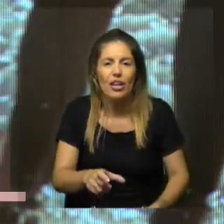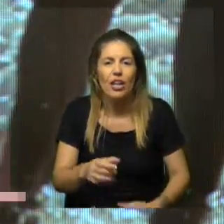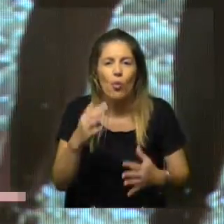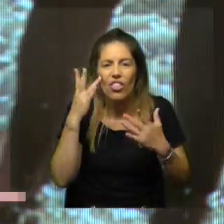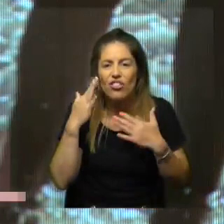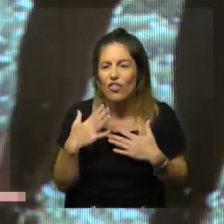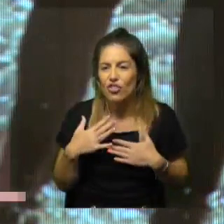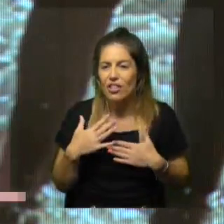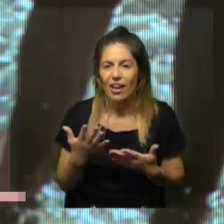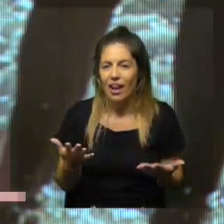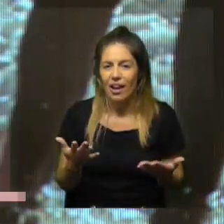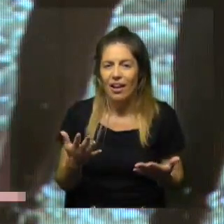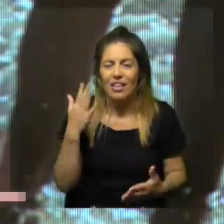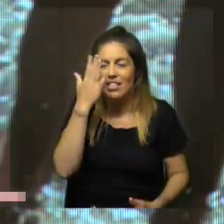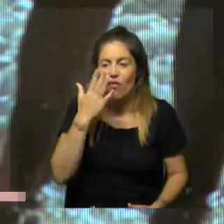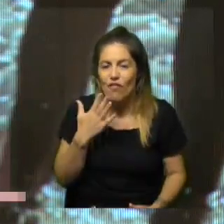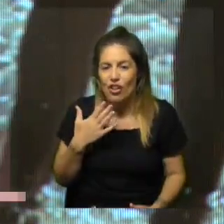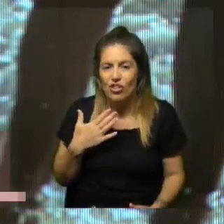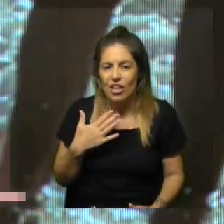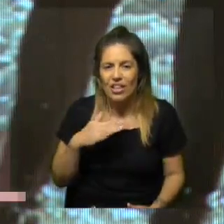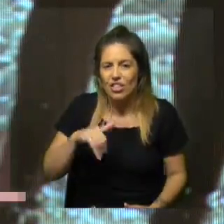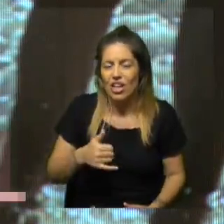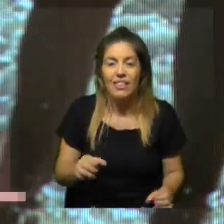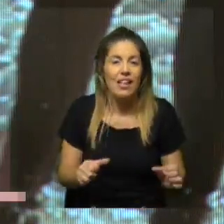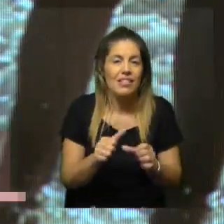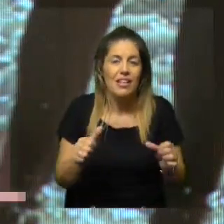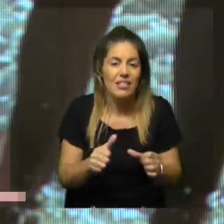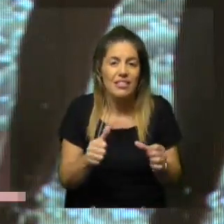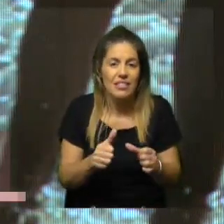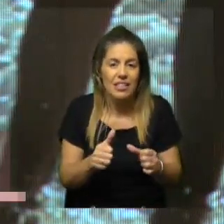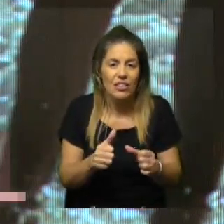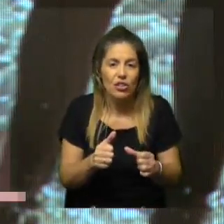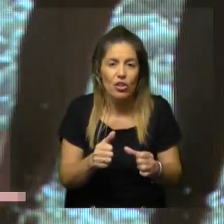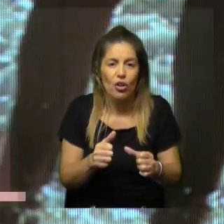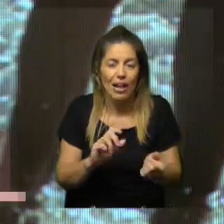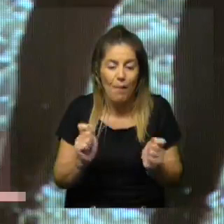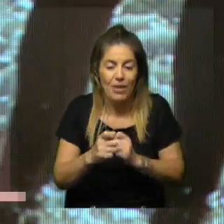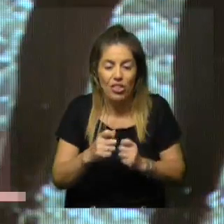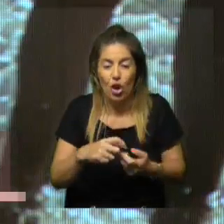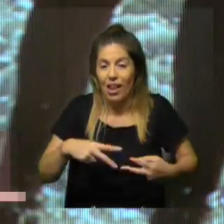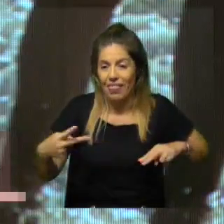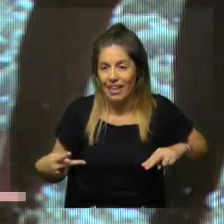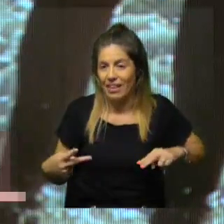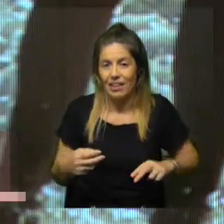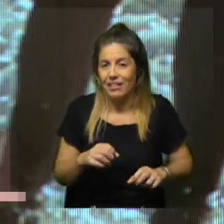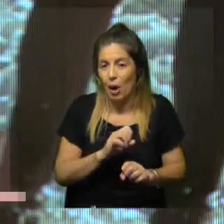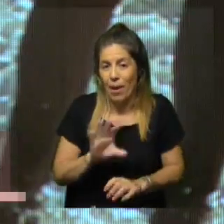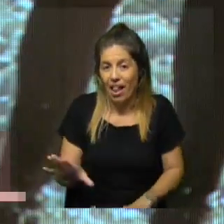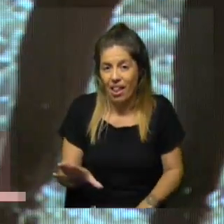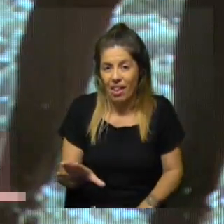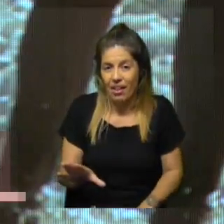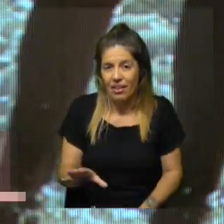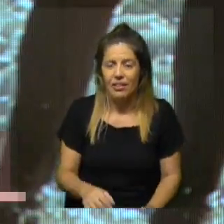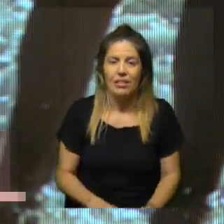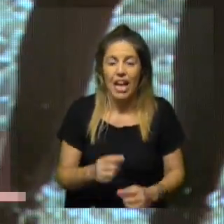broncea. O sea, si vos te bronceas, ya estás haciendo, mutando el ADN y haciendo las cosas mal. Entonces, uh-huh, no hay manera. Eso es un rayo,